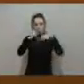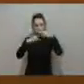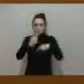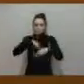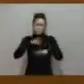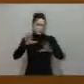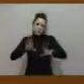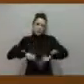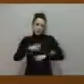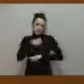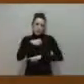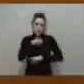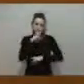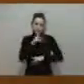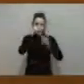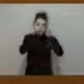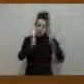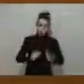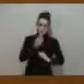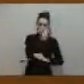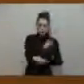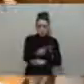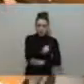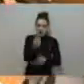infrautilizado. Muchas gracias.